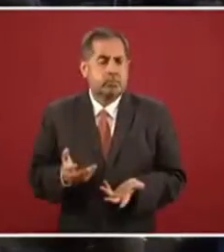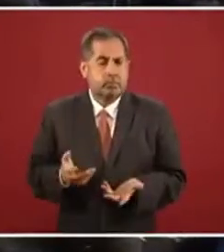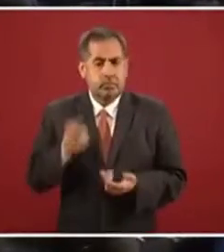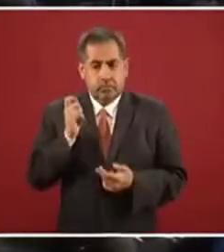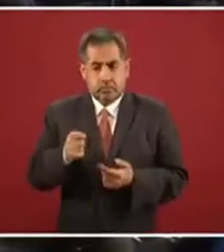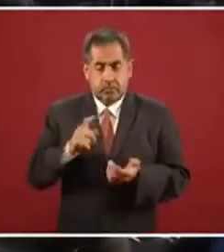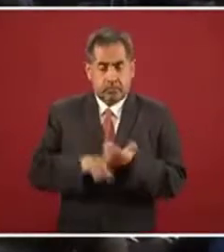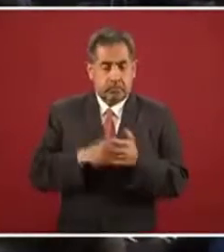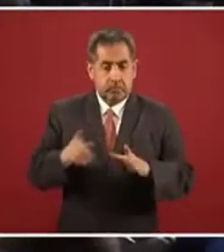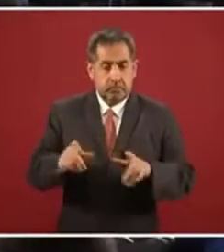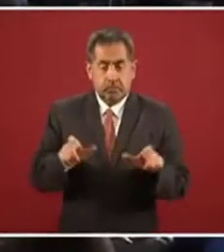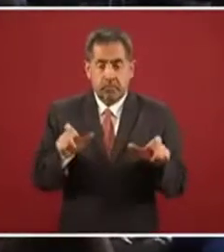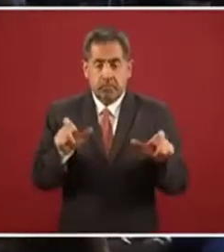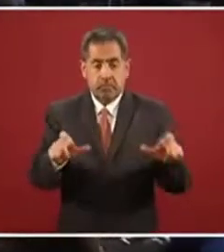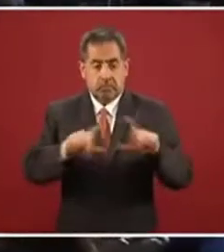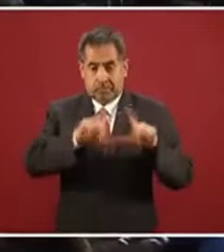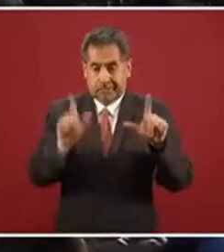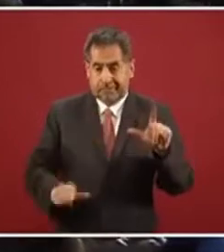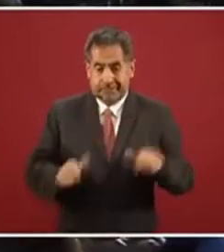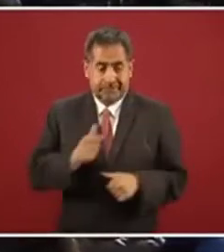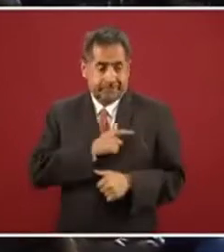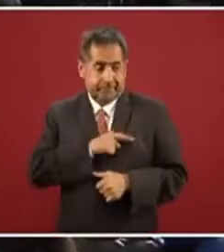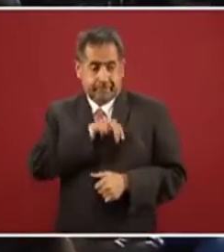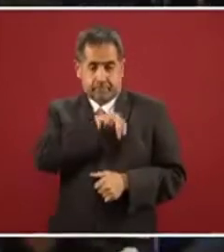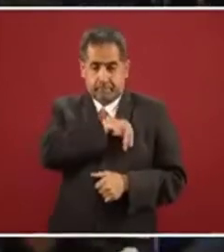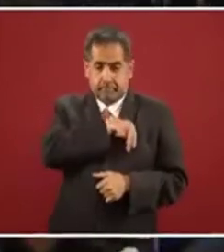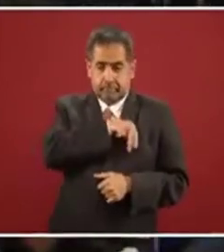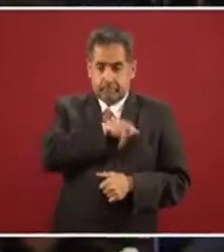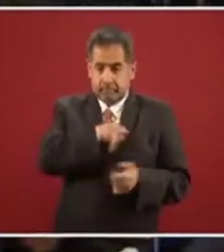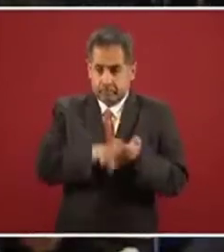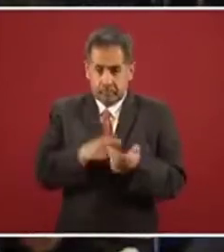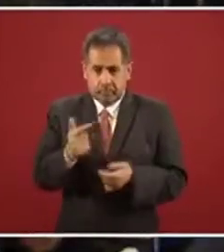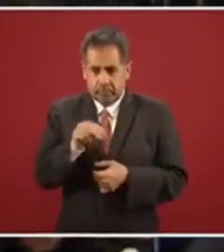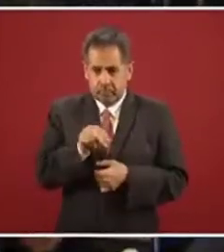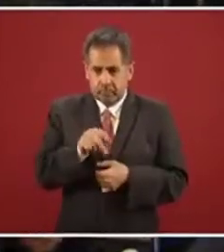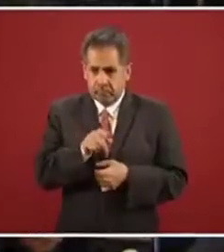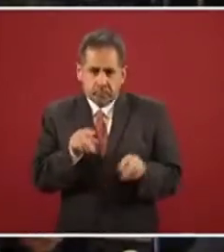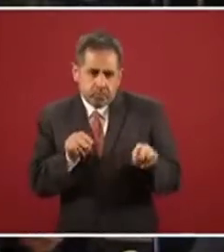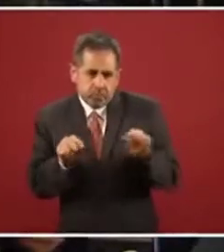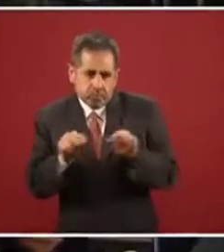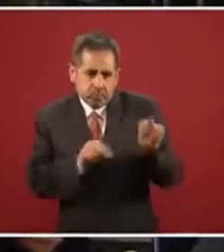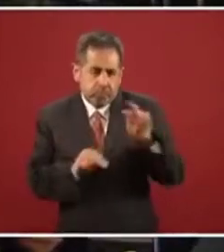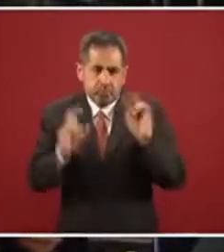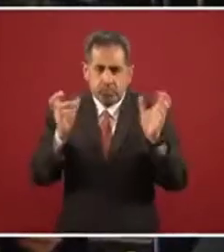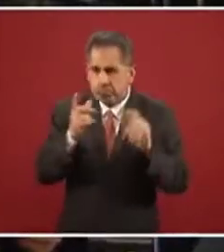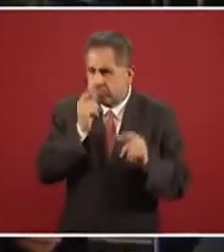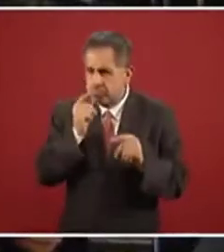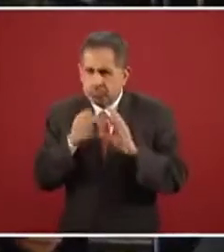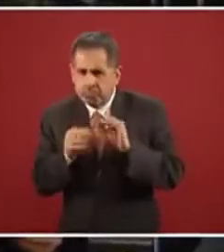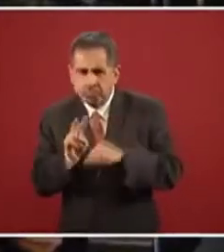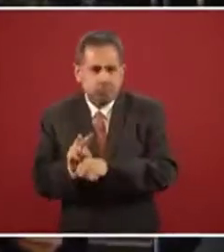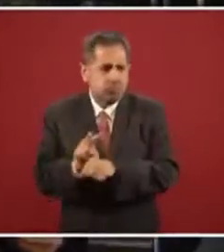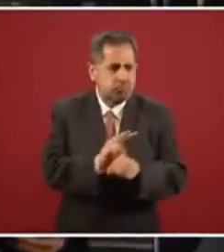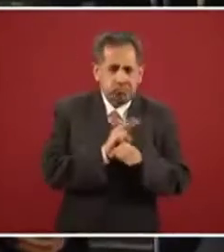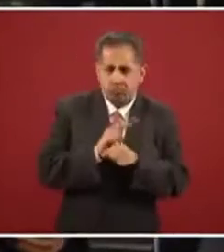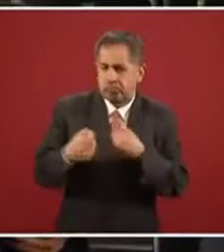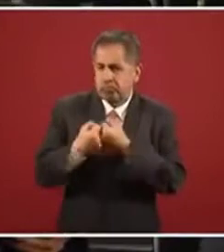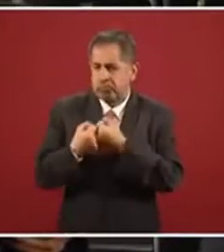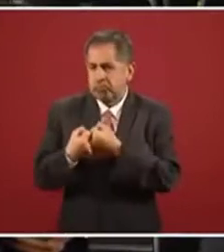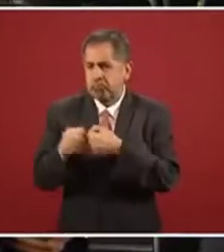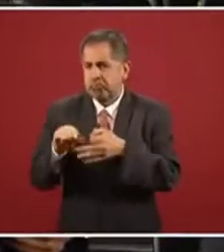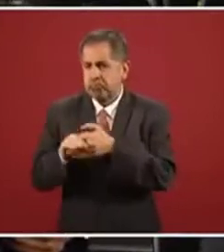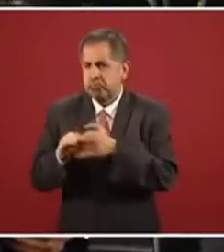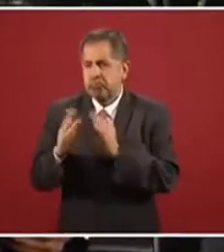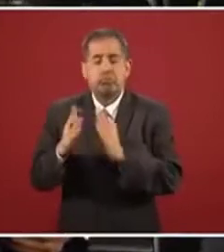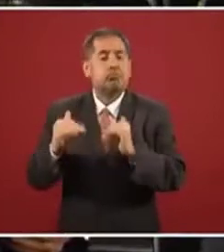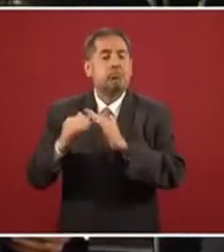de que, por ejemplo, la Guardia Nacional ha estado realizando investigaciones y patrullajes en lugares cercanos a casas de